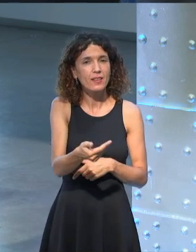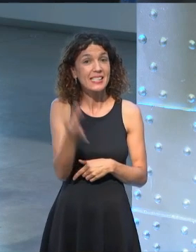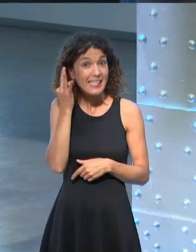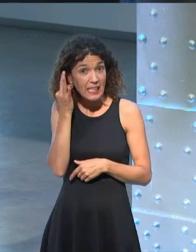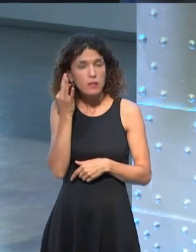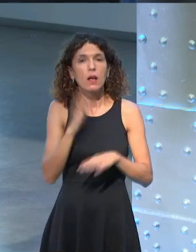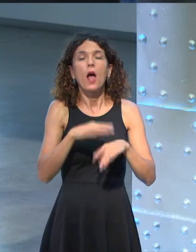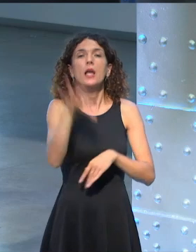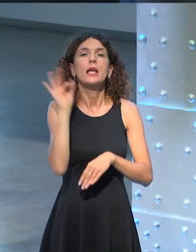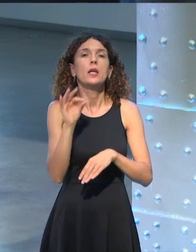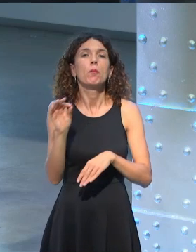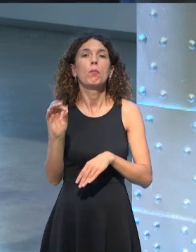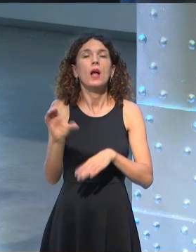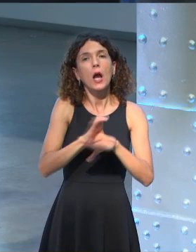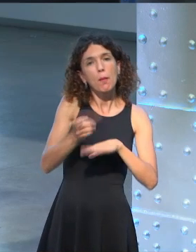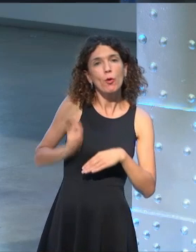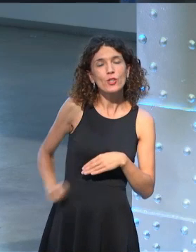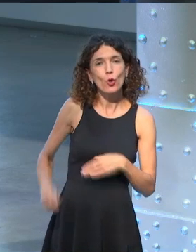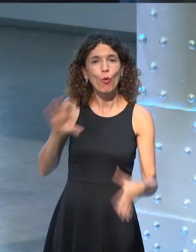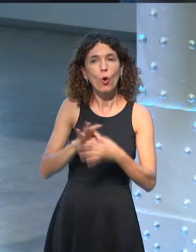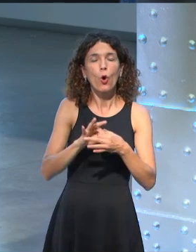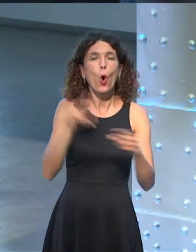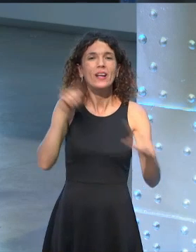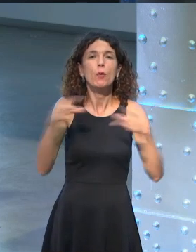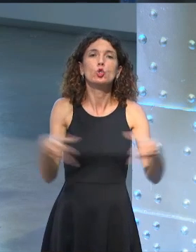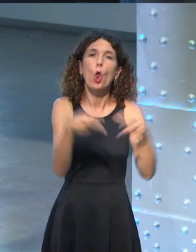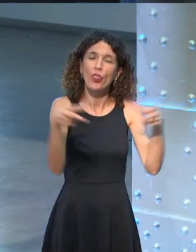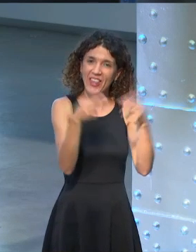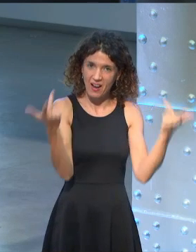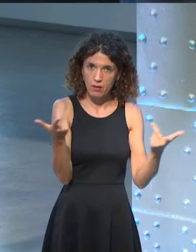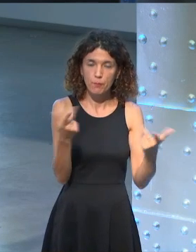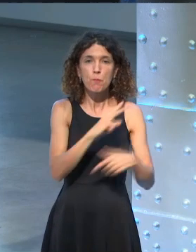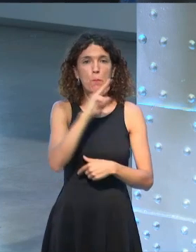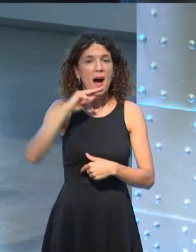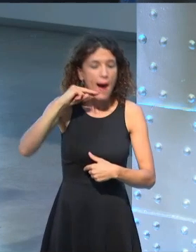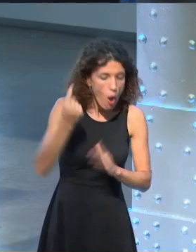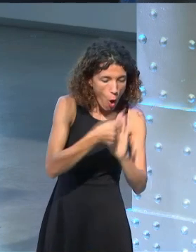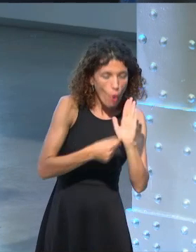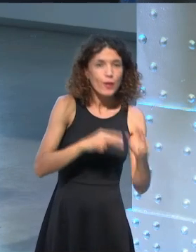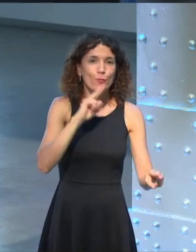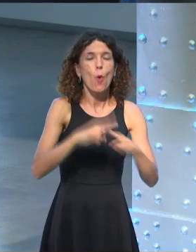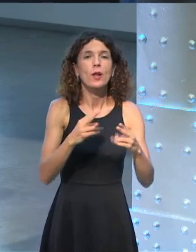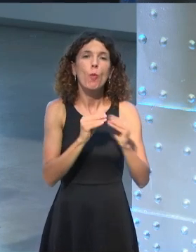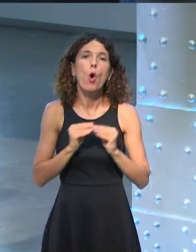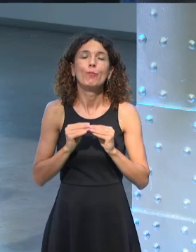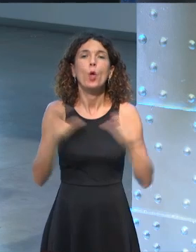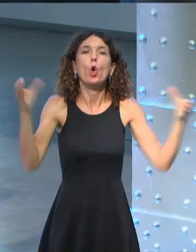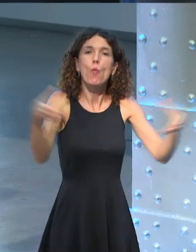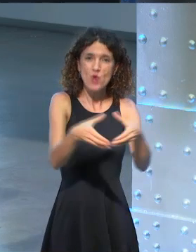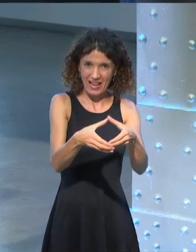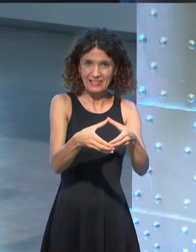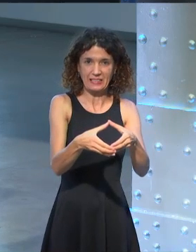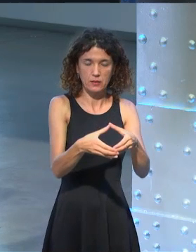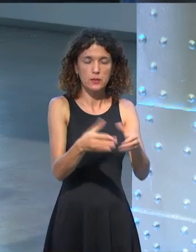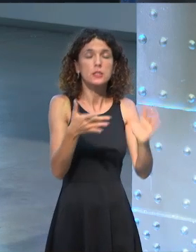de elegir una profesión que tenga una finalidad social, que tenga una serie de valores que nosotros llamamos como comunales. Es decir,